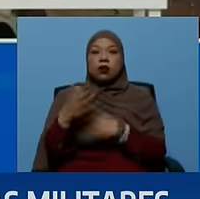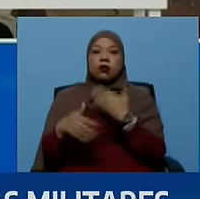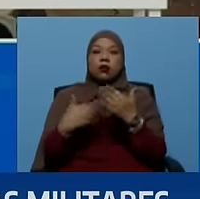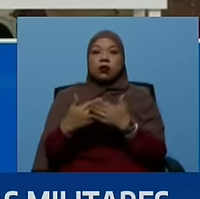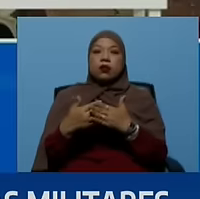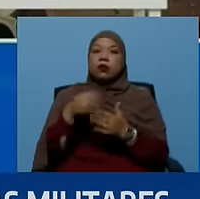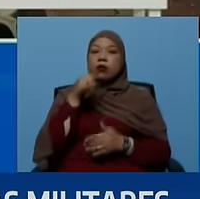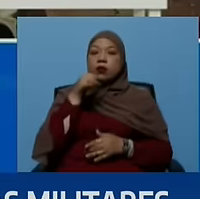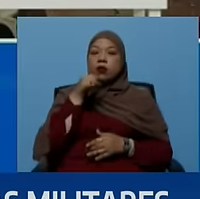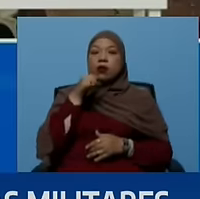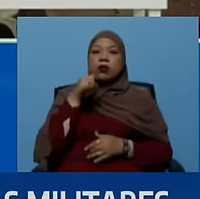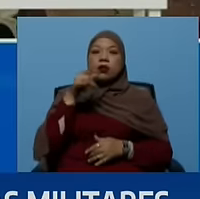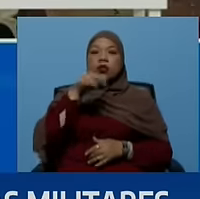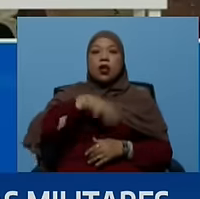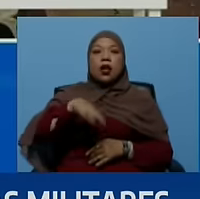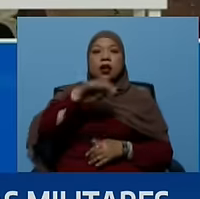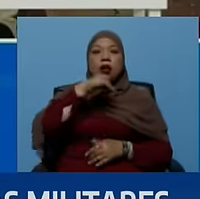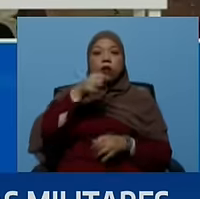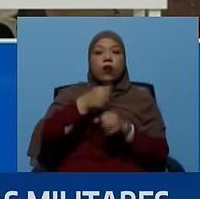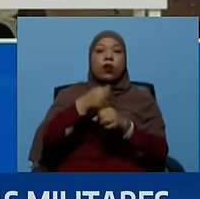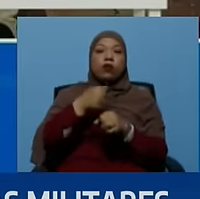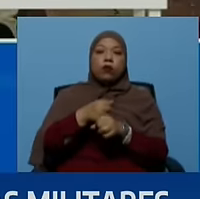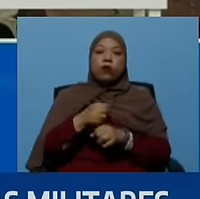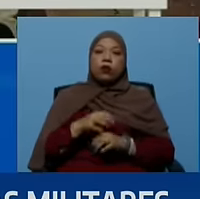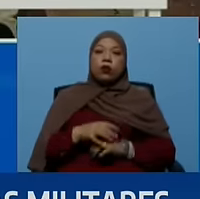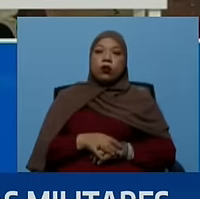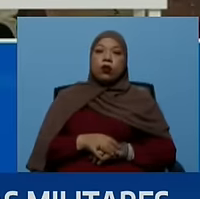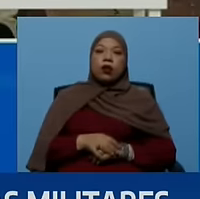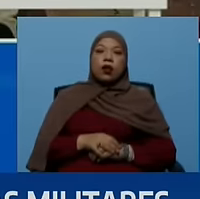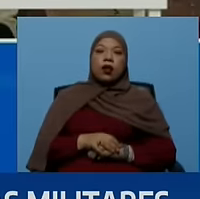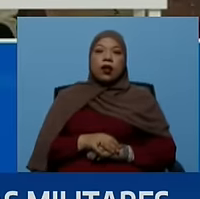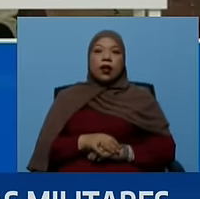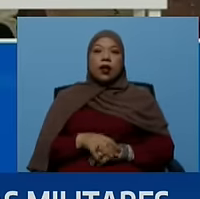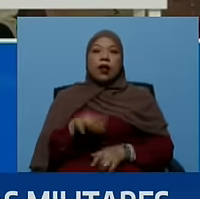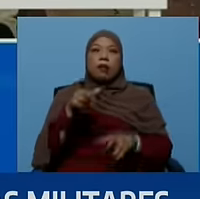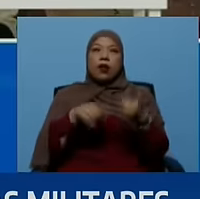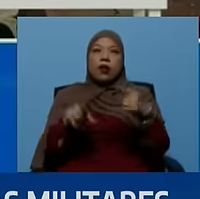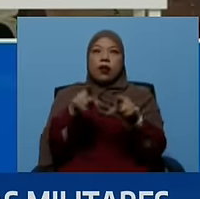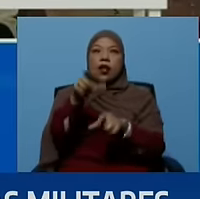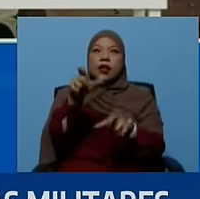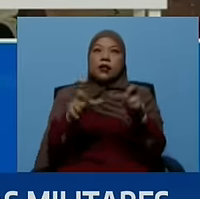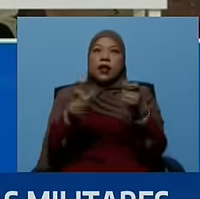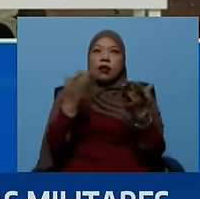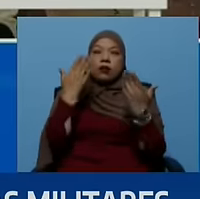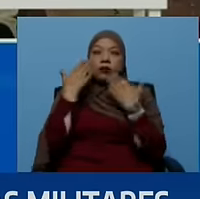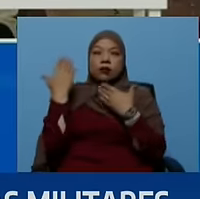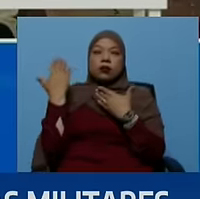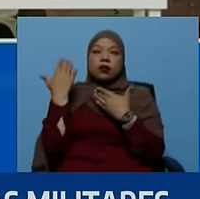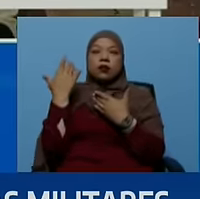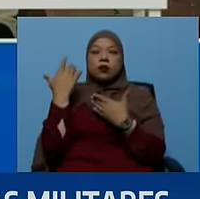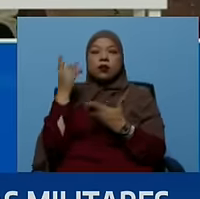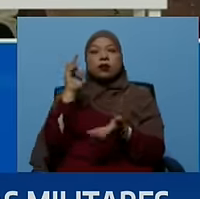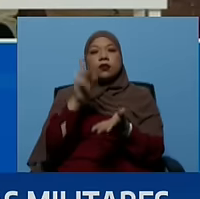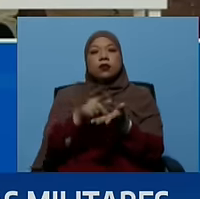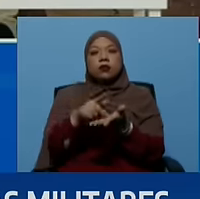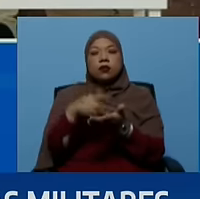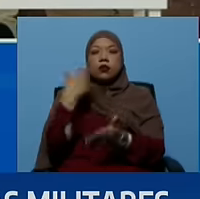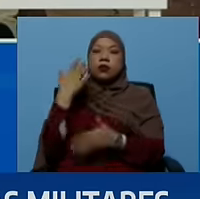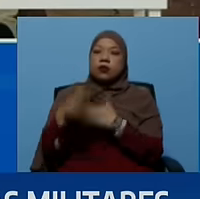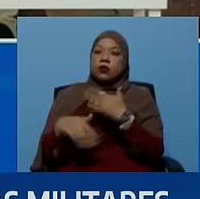chalvo No ha sido reivindicado Delgado chalvo fue un gran nacionalista un gran patriota y creo que llegó a ser un